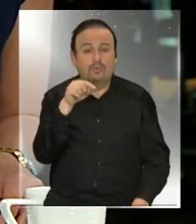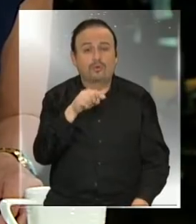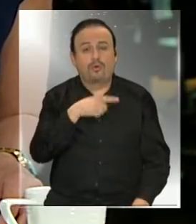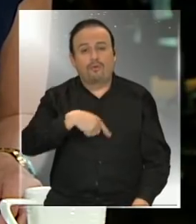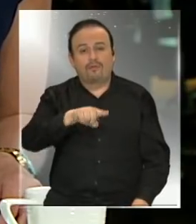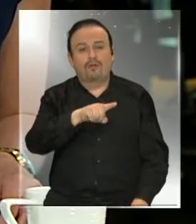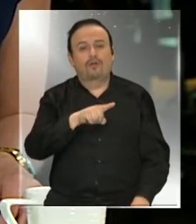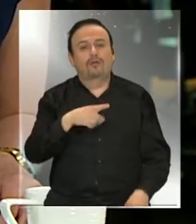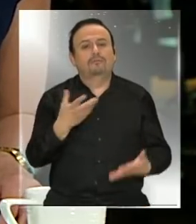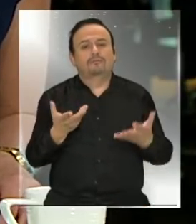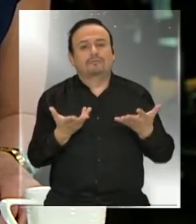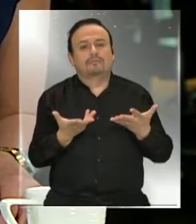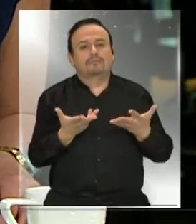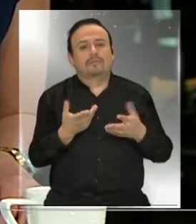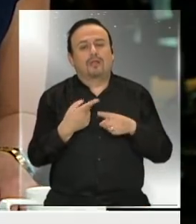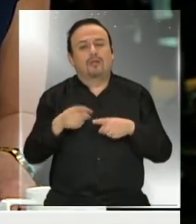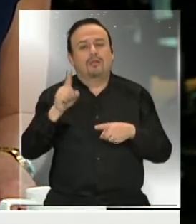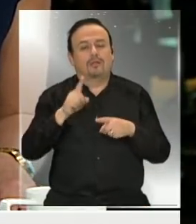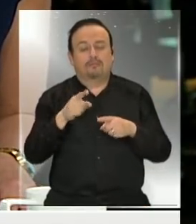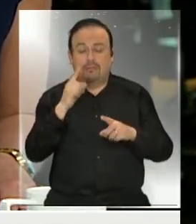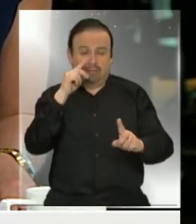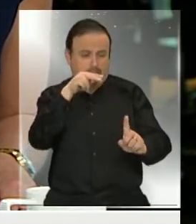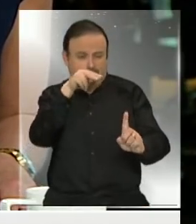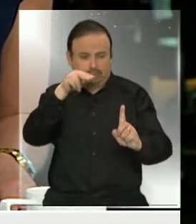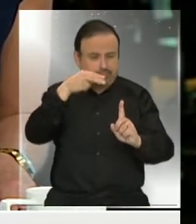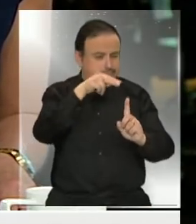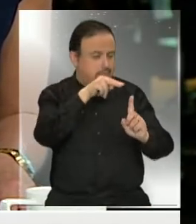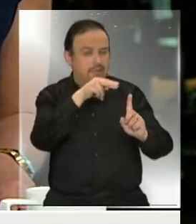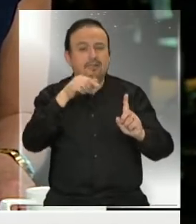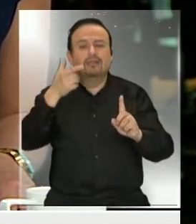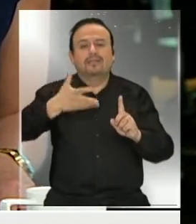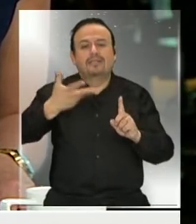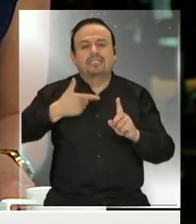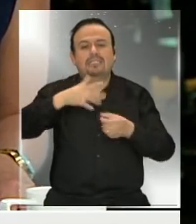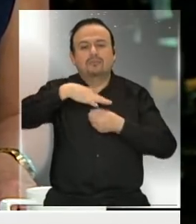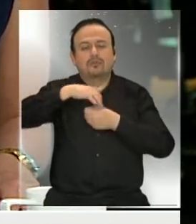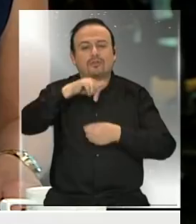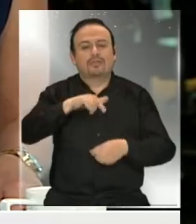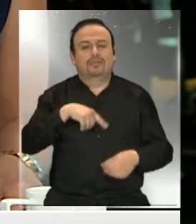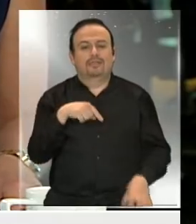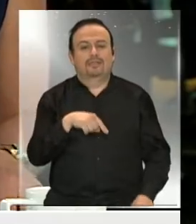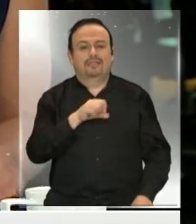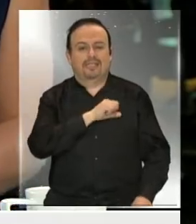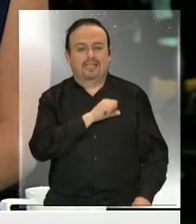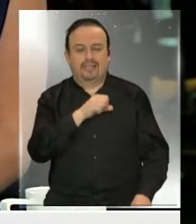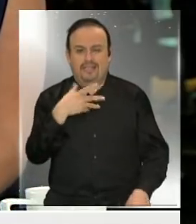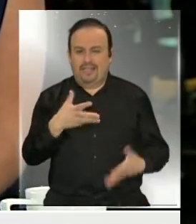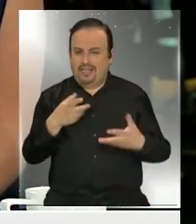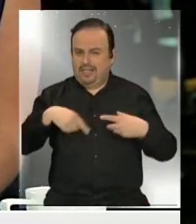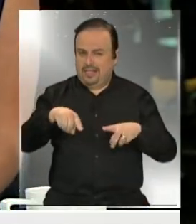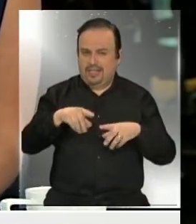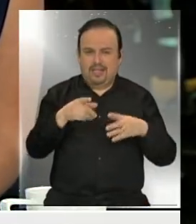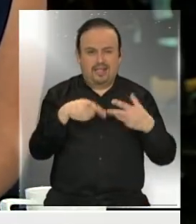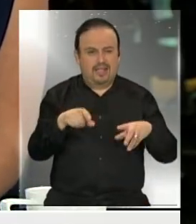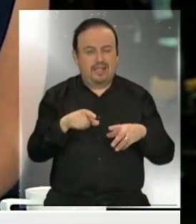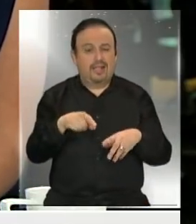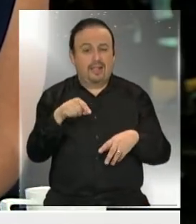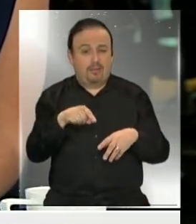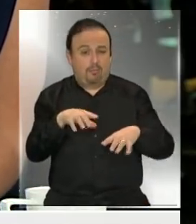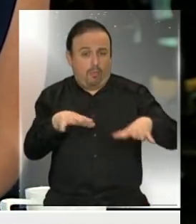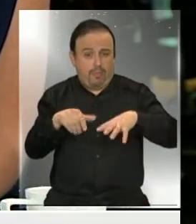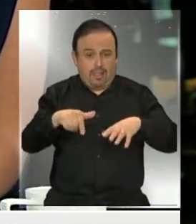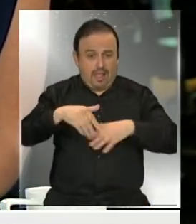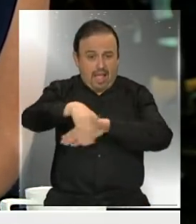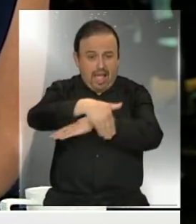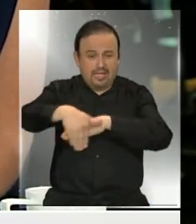vamos a abordar desde otra perspectiva esta situación que estamos viviendo hoy día en santiago que hemos visto con algo más de movimiento en las calles a